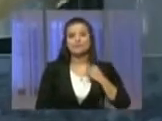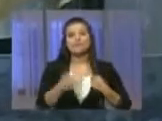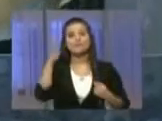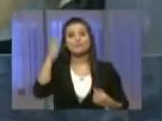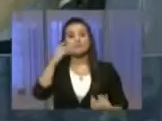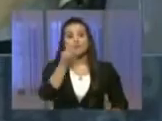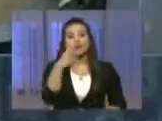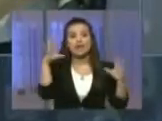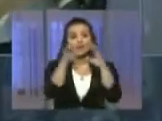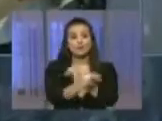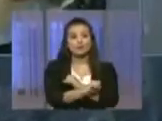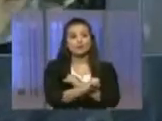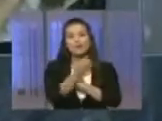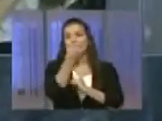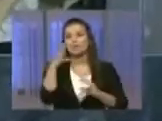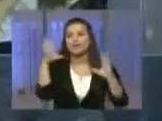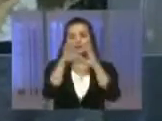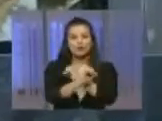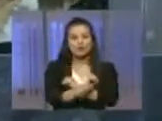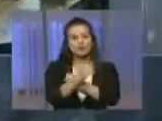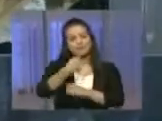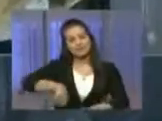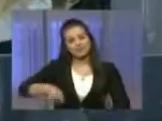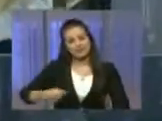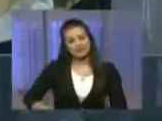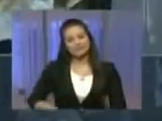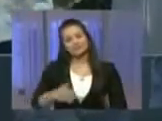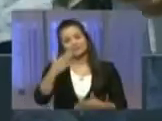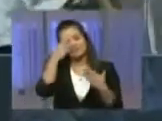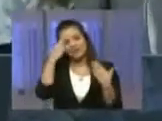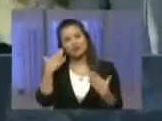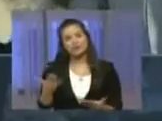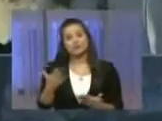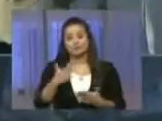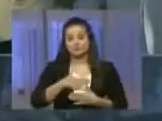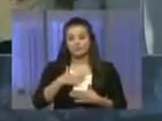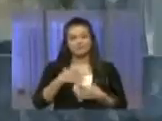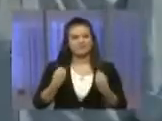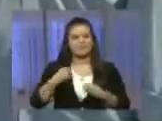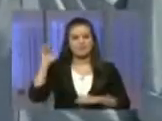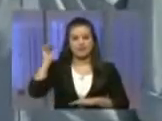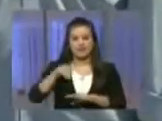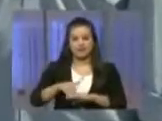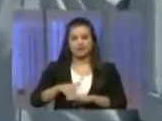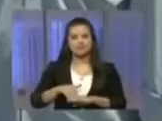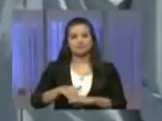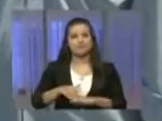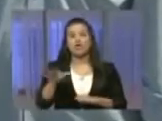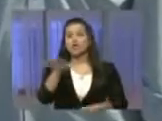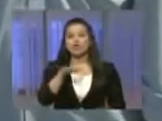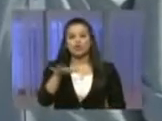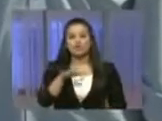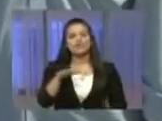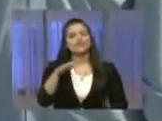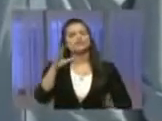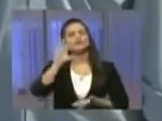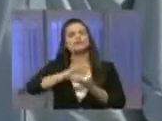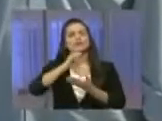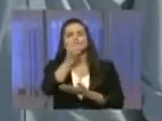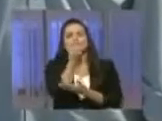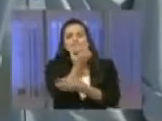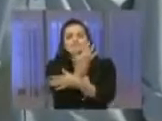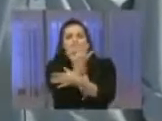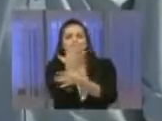Buenas noches querido presidente los saludamos desde maracay desde la Ciudad Jardín de Venezuela la